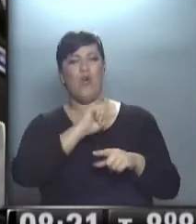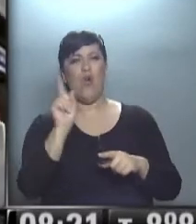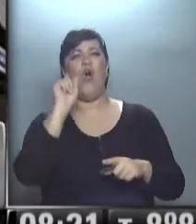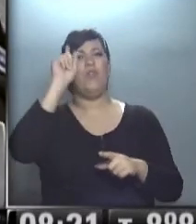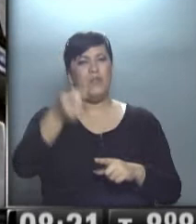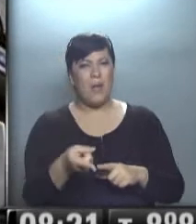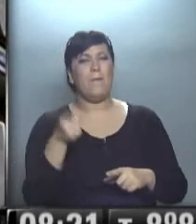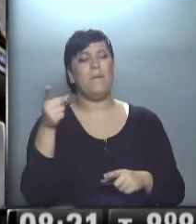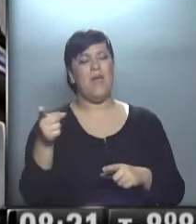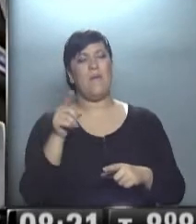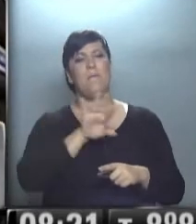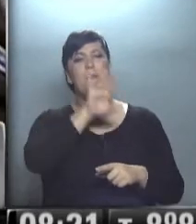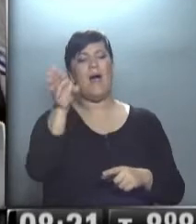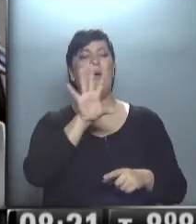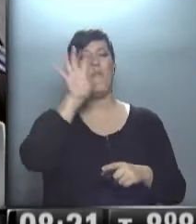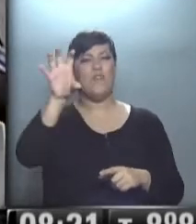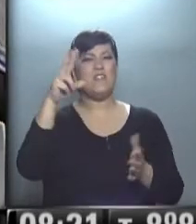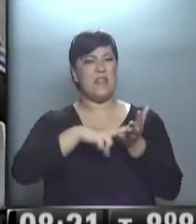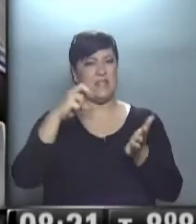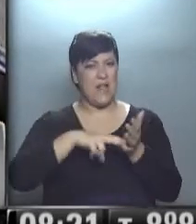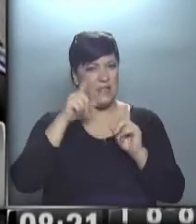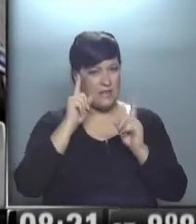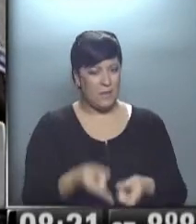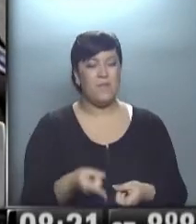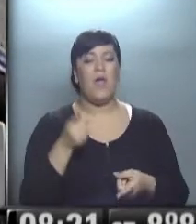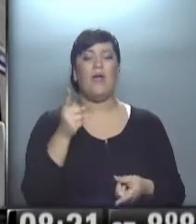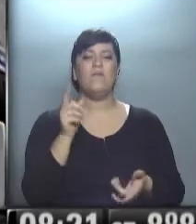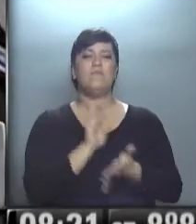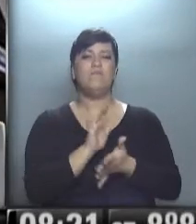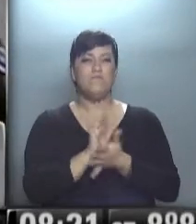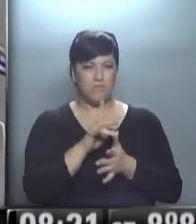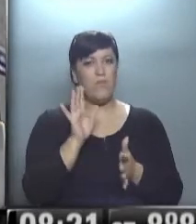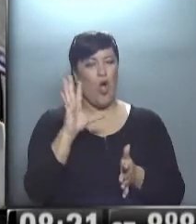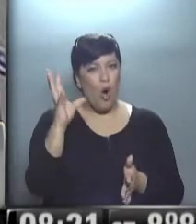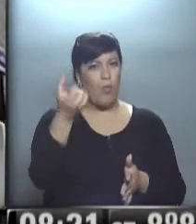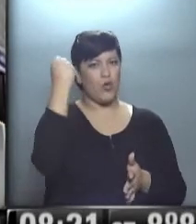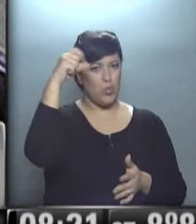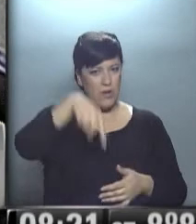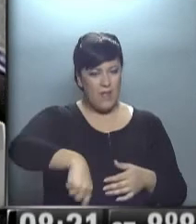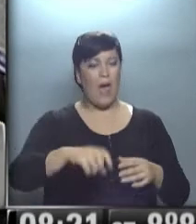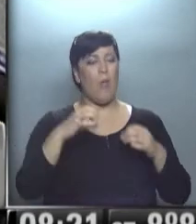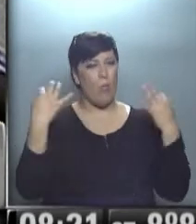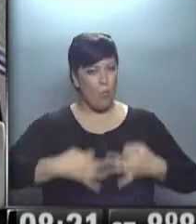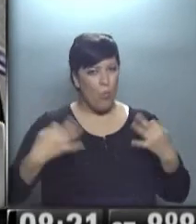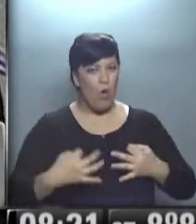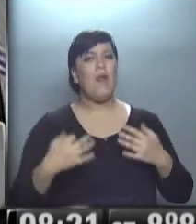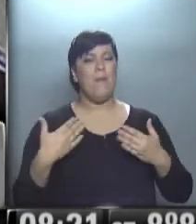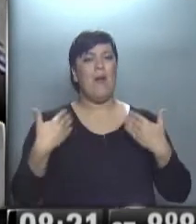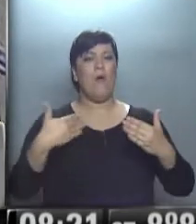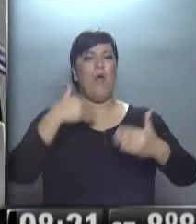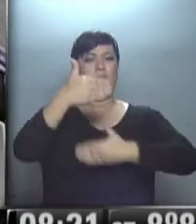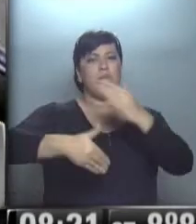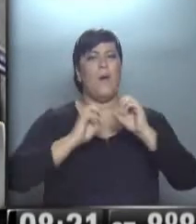hacia la provincia de salta con lo cual configura una oportunidad excelente para el desarrollo